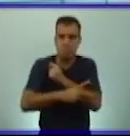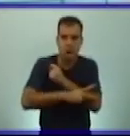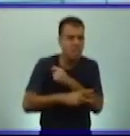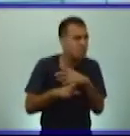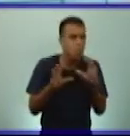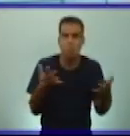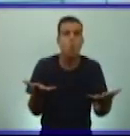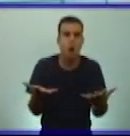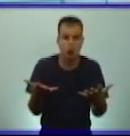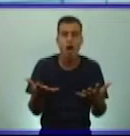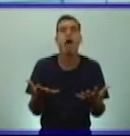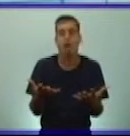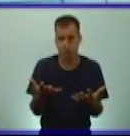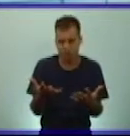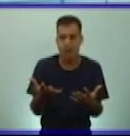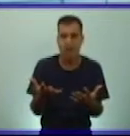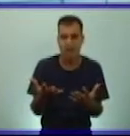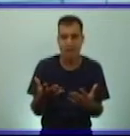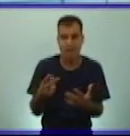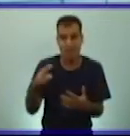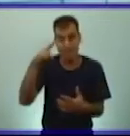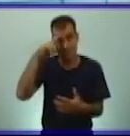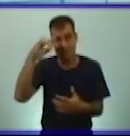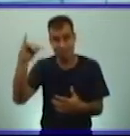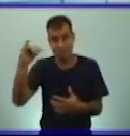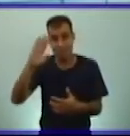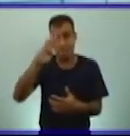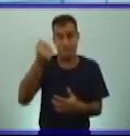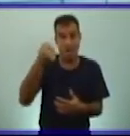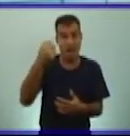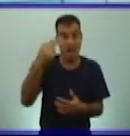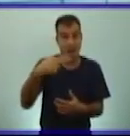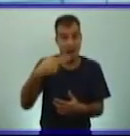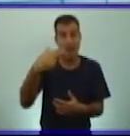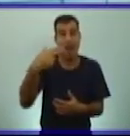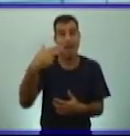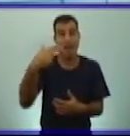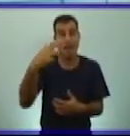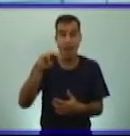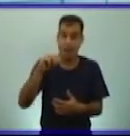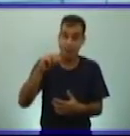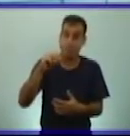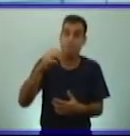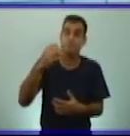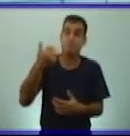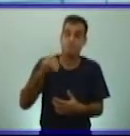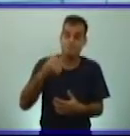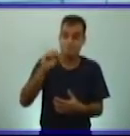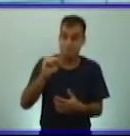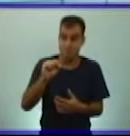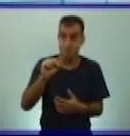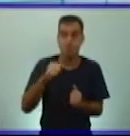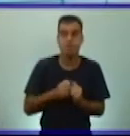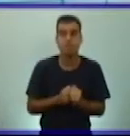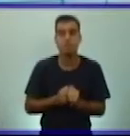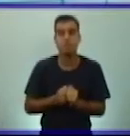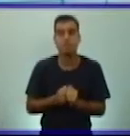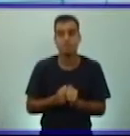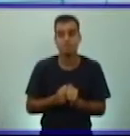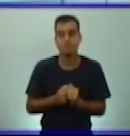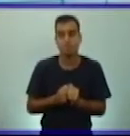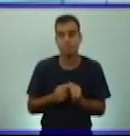próximos a Cuba son, además de Haití y Bahamas, a 77 kilómetros al otro lado del Paso de los Vientos, la